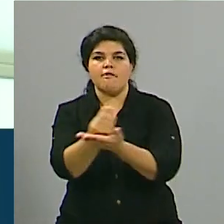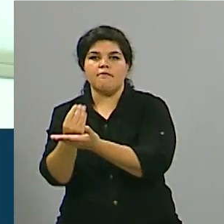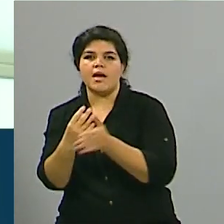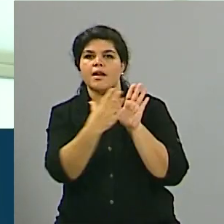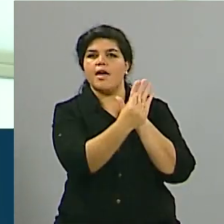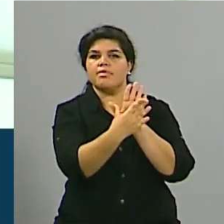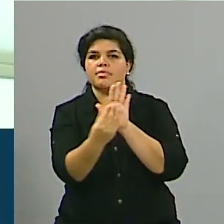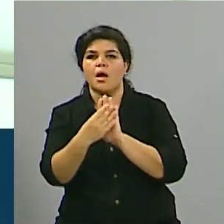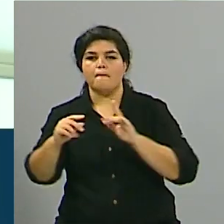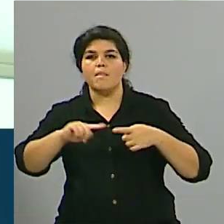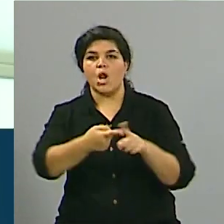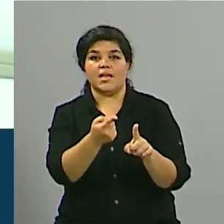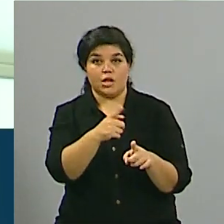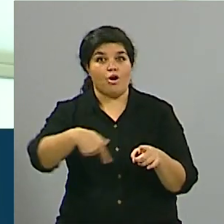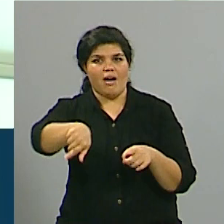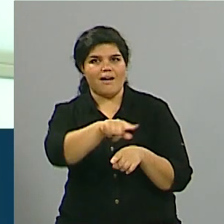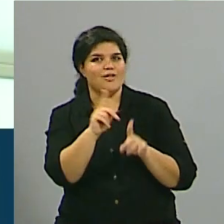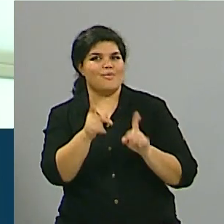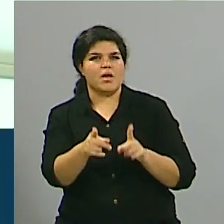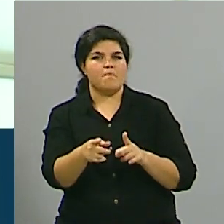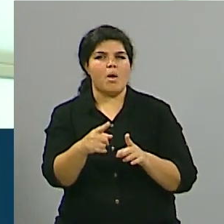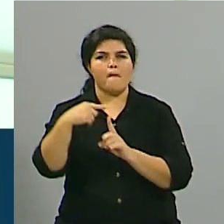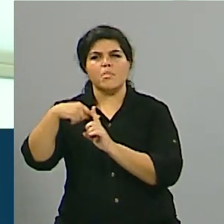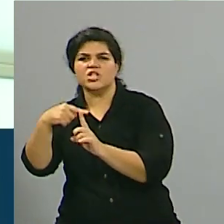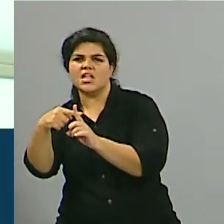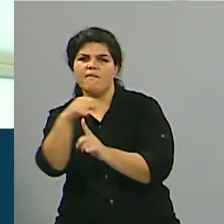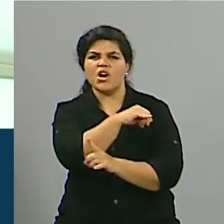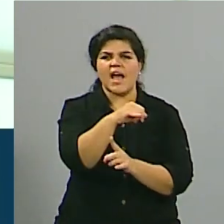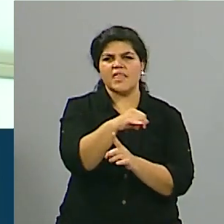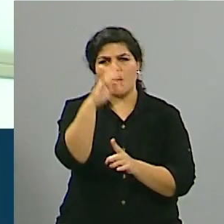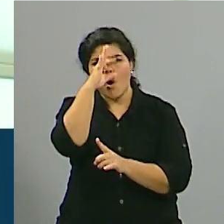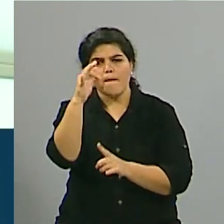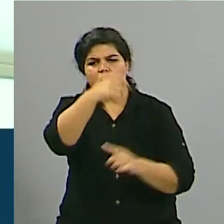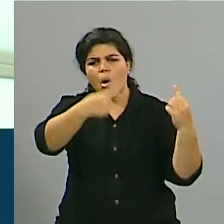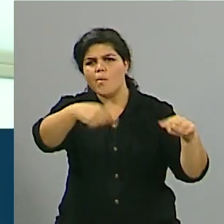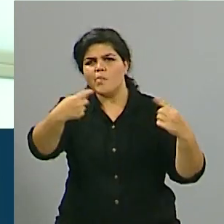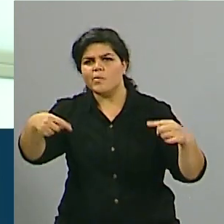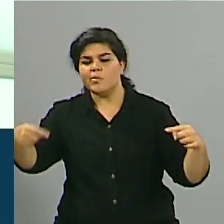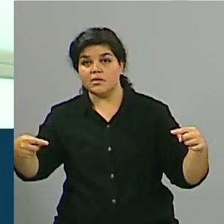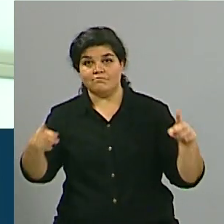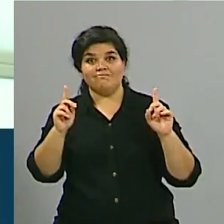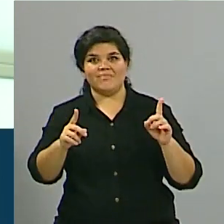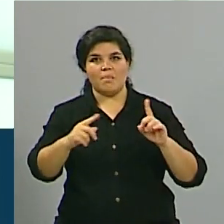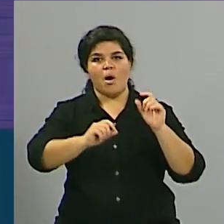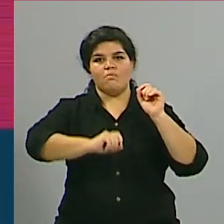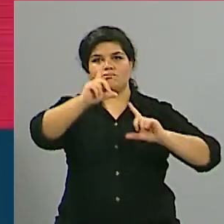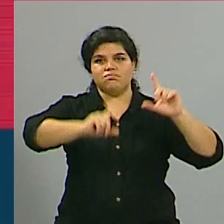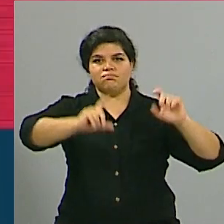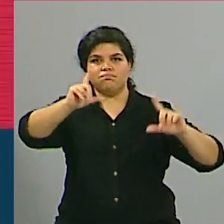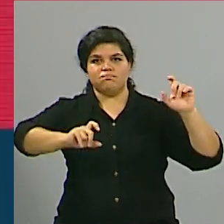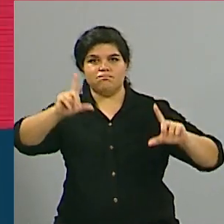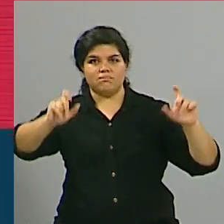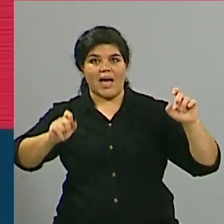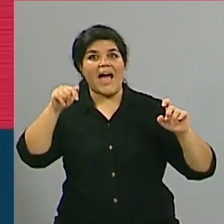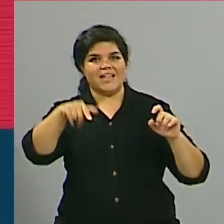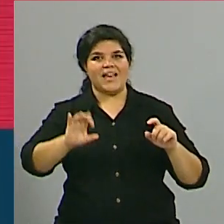trabajo han abarcado a todos aquellos que se entienden son los que van marcando la cancha y este termómetro que es la política en